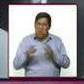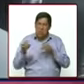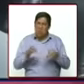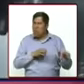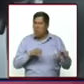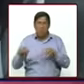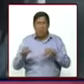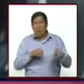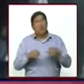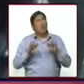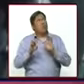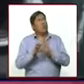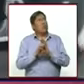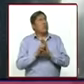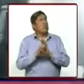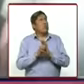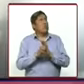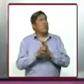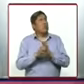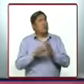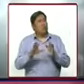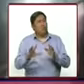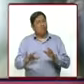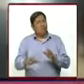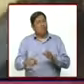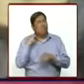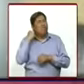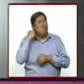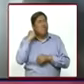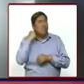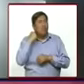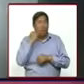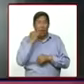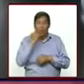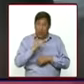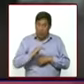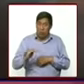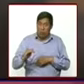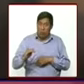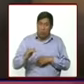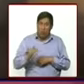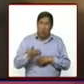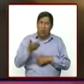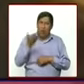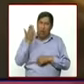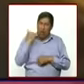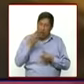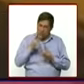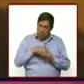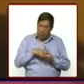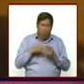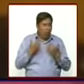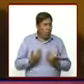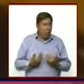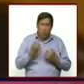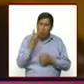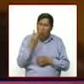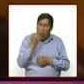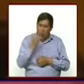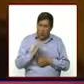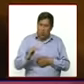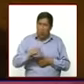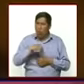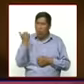porque en este caso hablamos de rapto y violación, los antecedentes que tiene, y ahora se ha llevado a dos menores de edad, sí, a